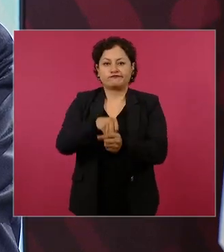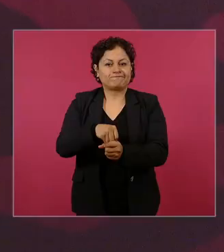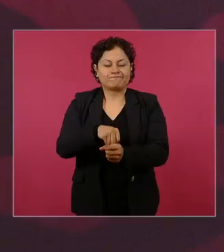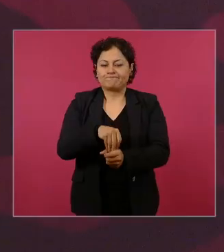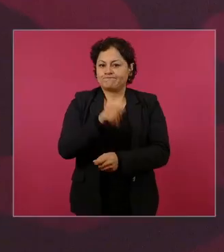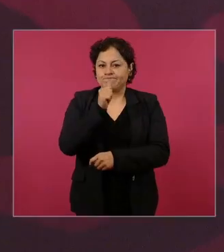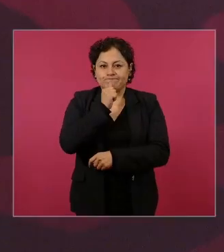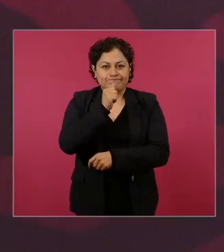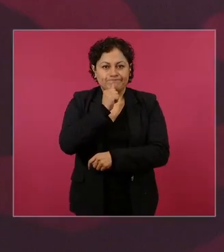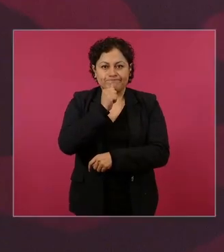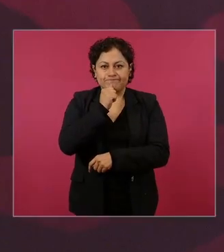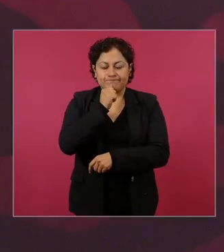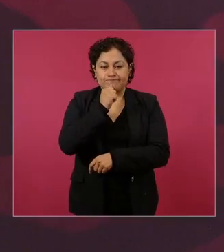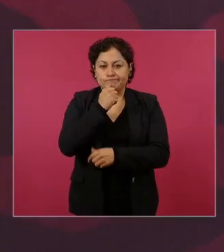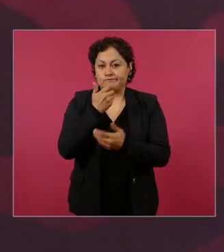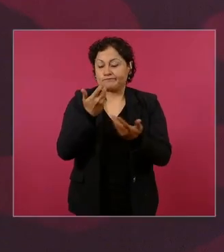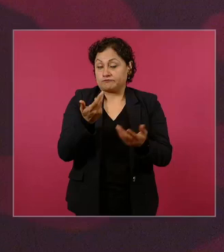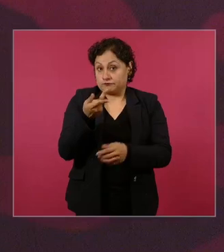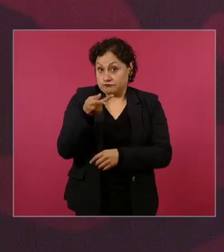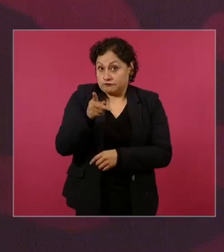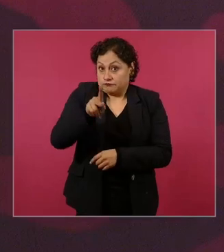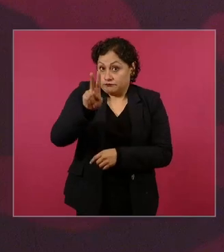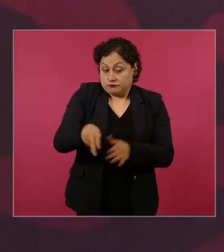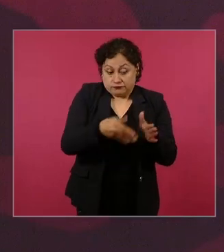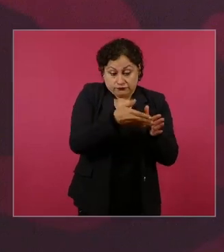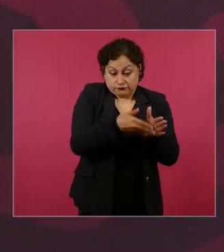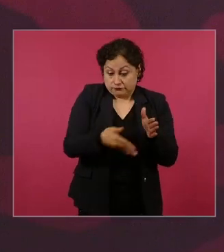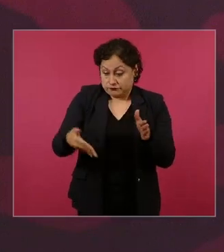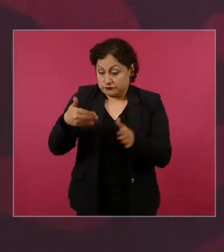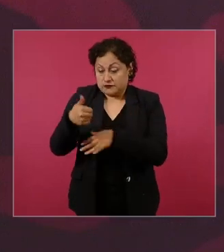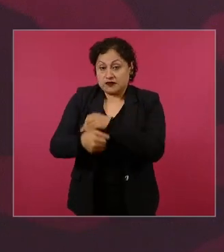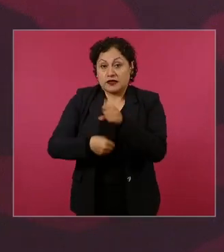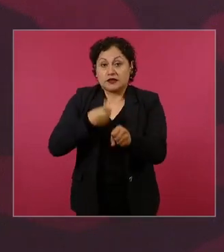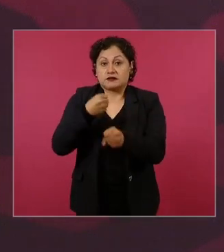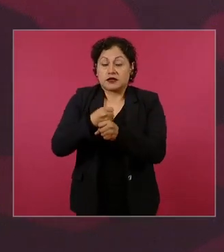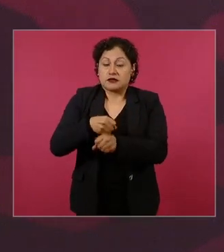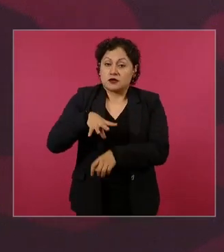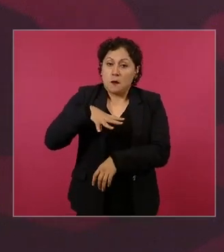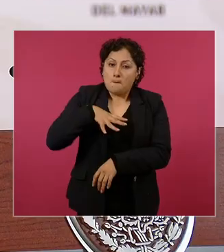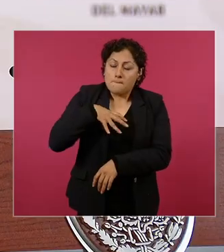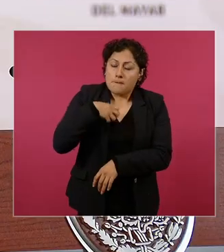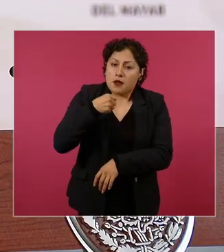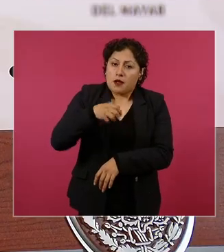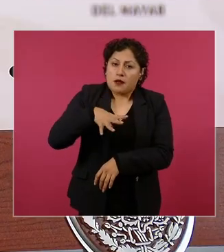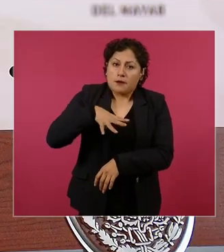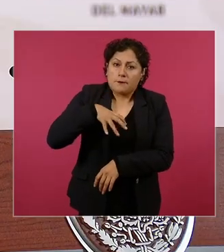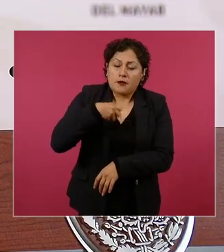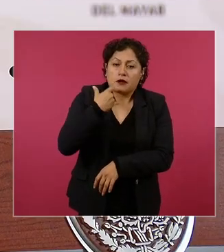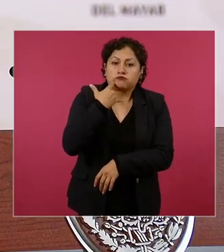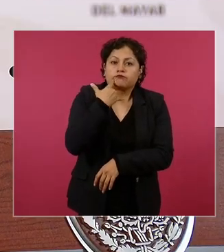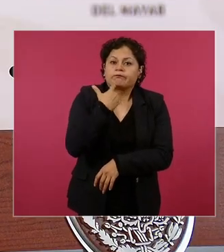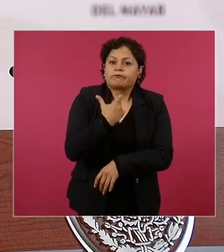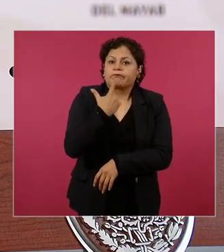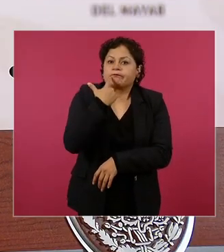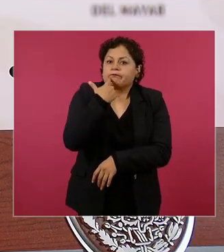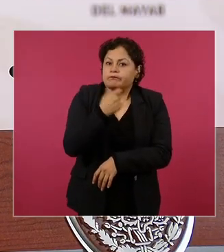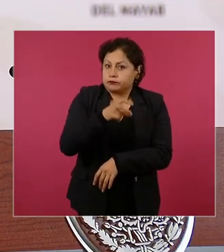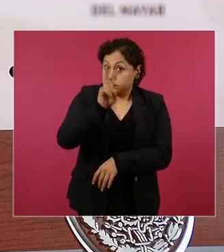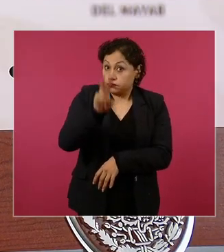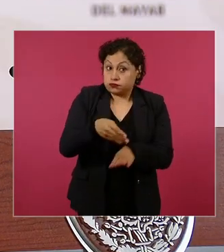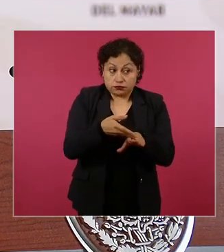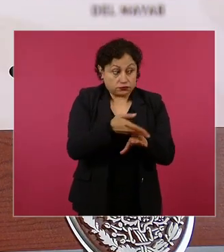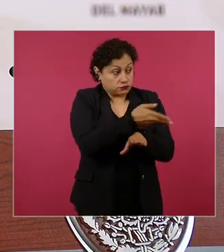pues todo un esfuerzo y se ha avanzado bastante, ha sido una hazaña lo que se ha